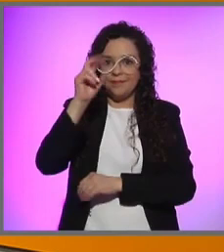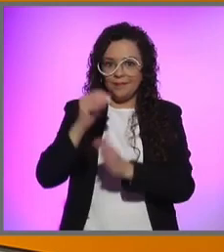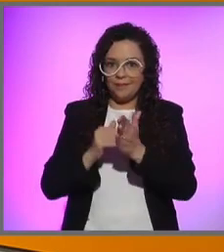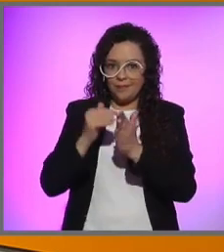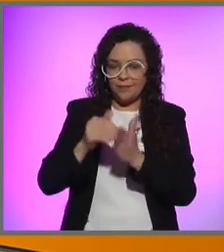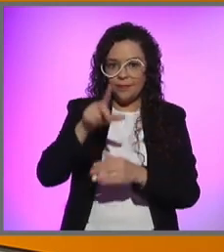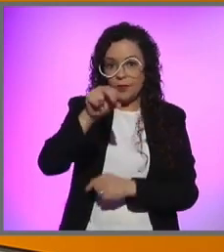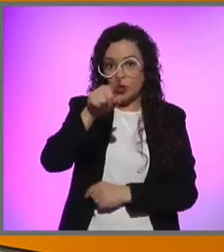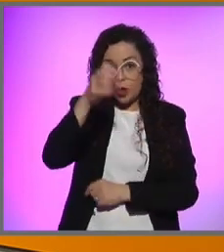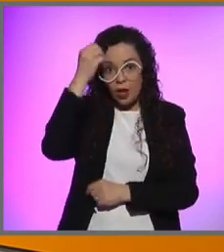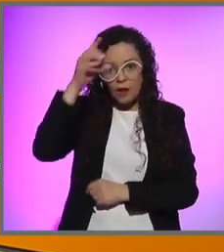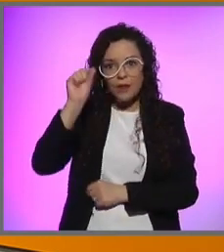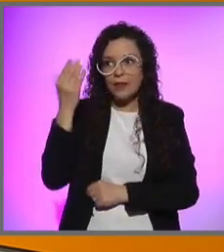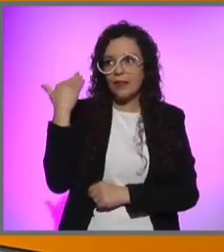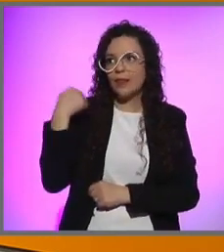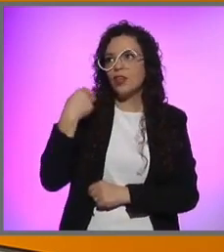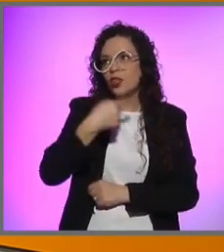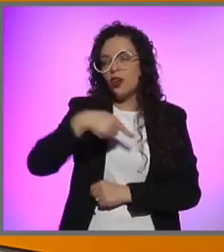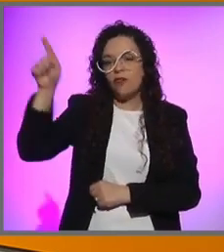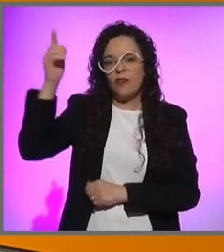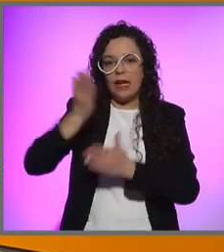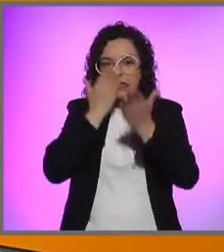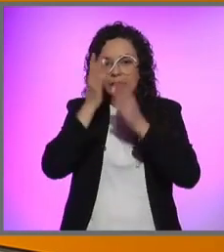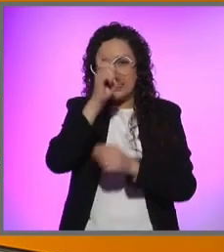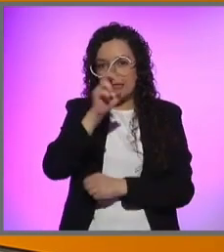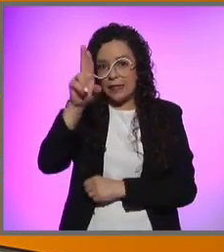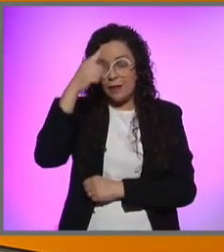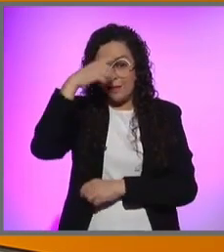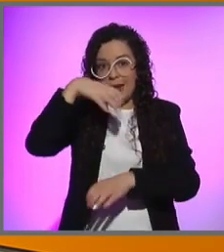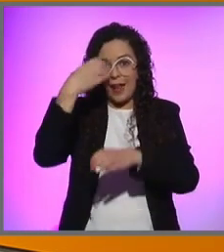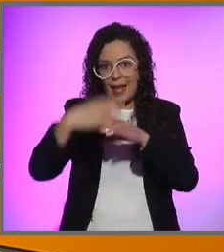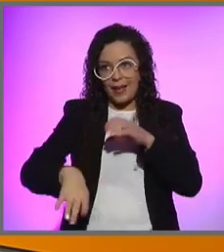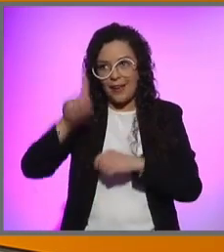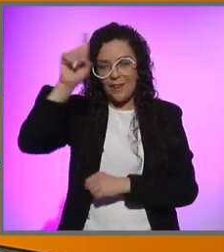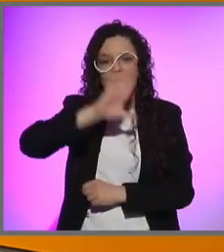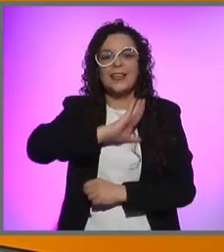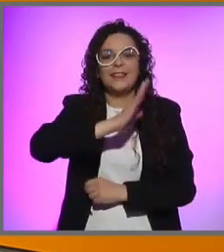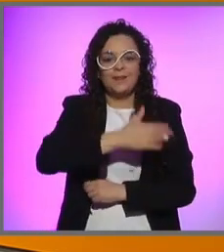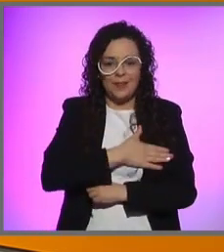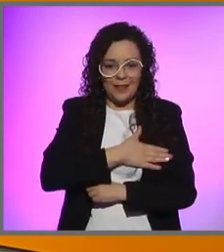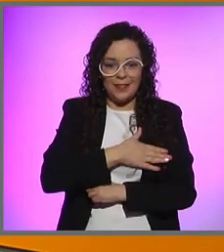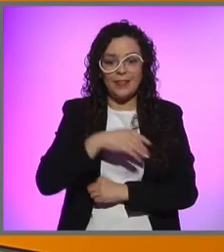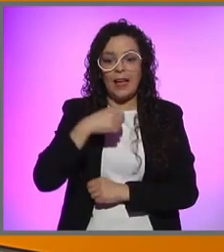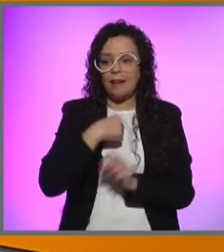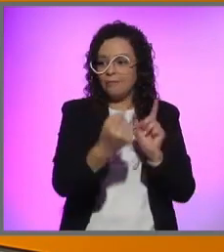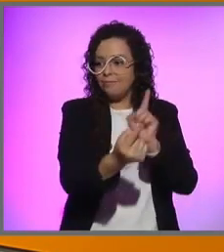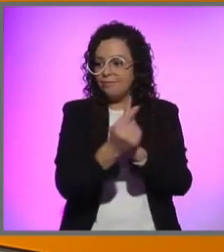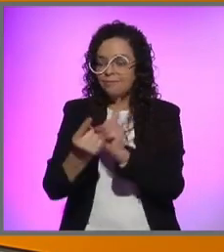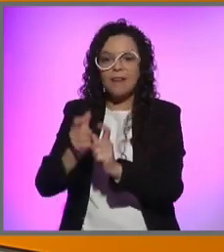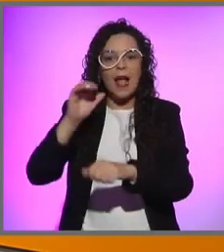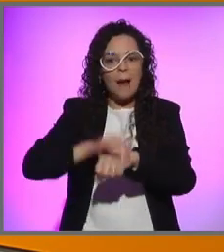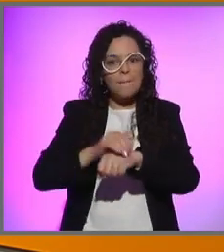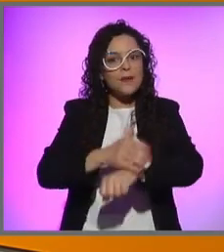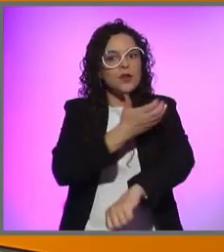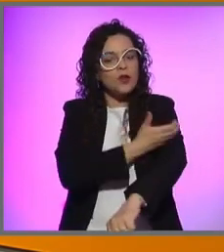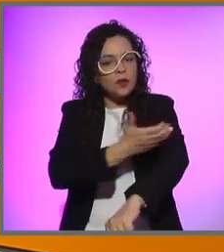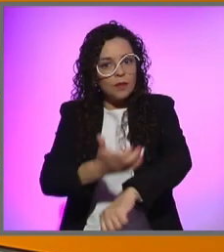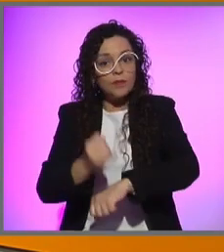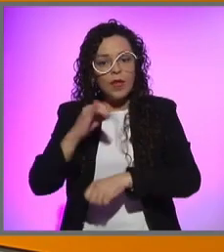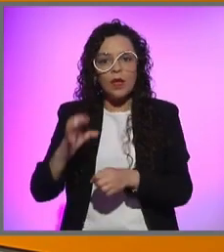poco estuve en España terminando mi doctorado y reencontrándome con amigos y colegas. Y también tuve la oportunidad de estar en un